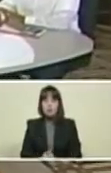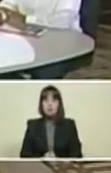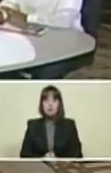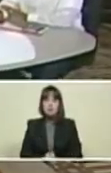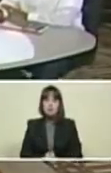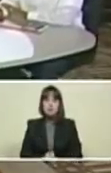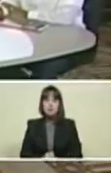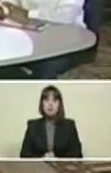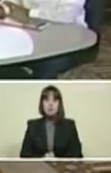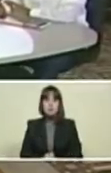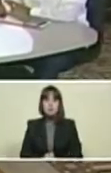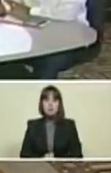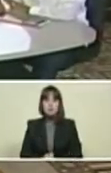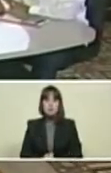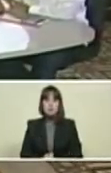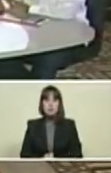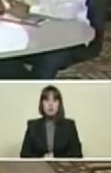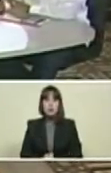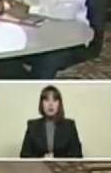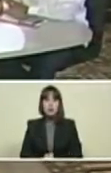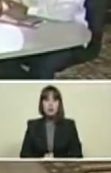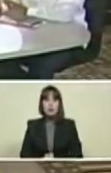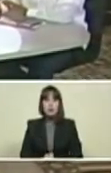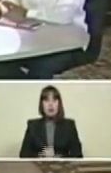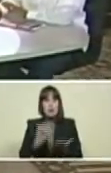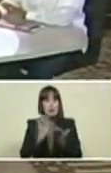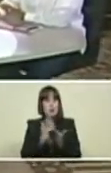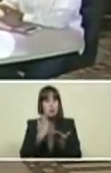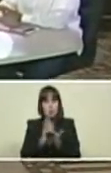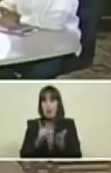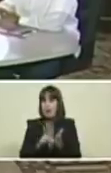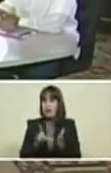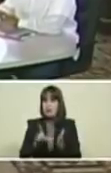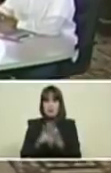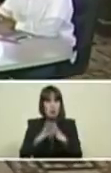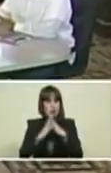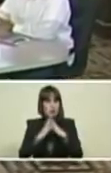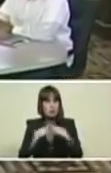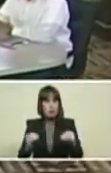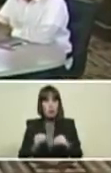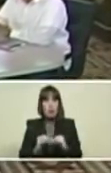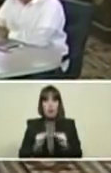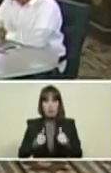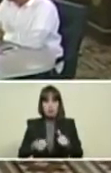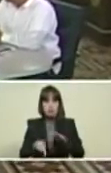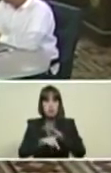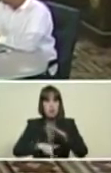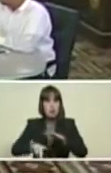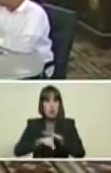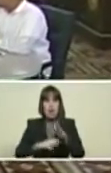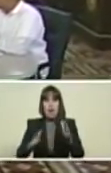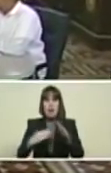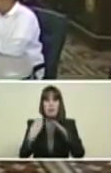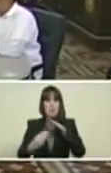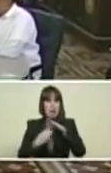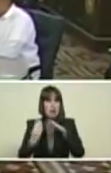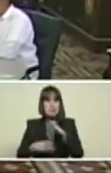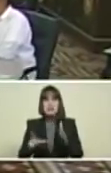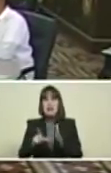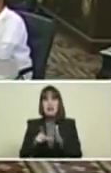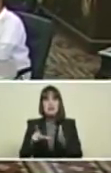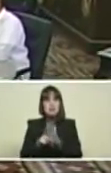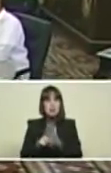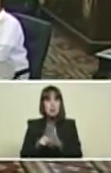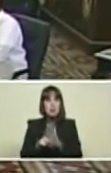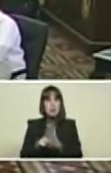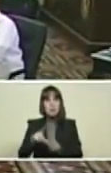Ya arranco. Aquí están en escuelas, liceos, escuelas iniciales, primarias, liceos.